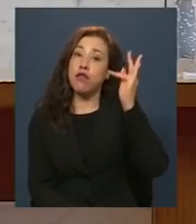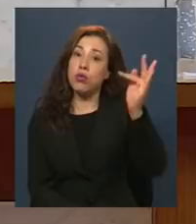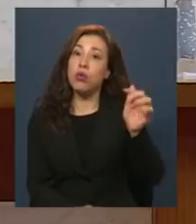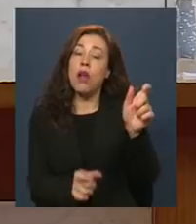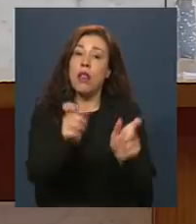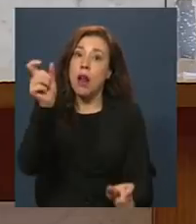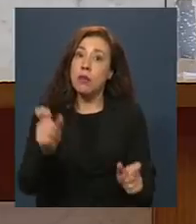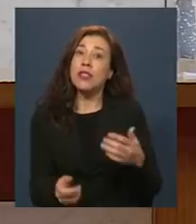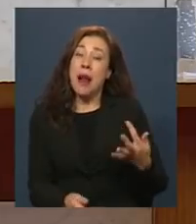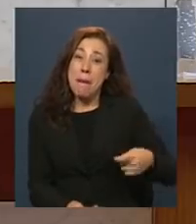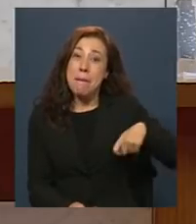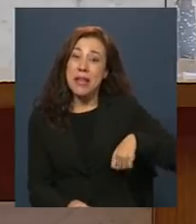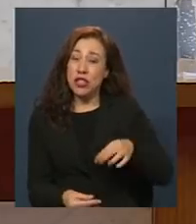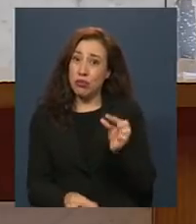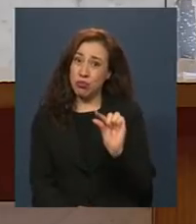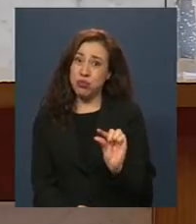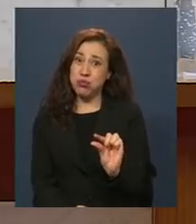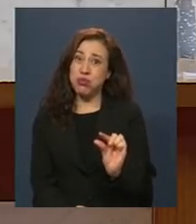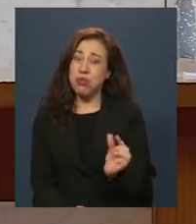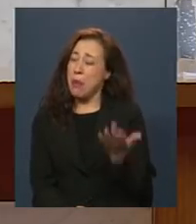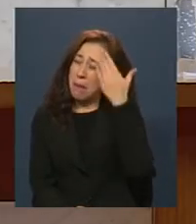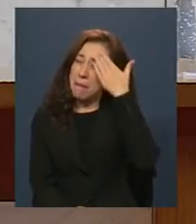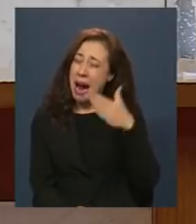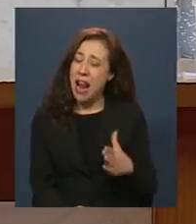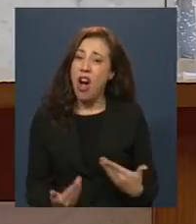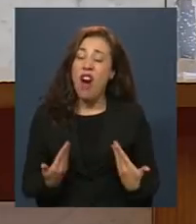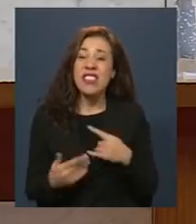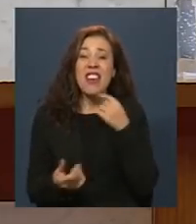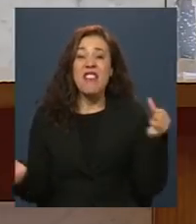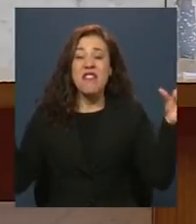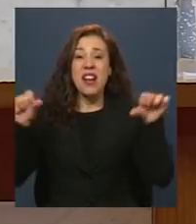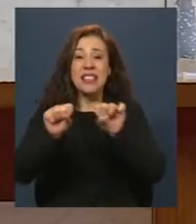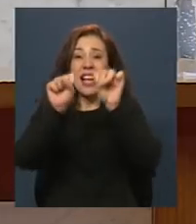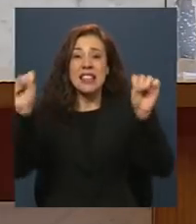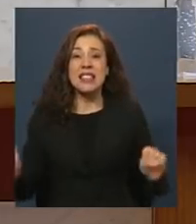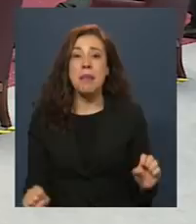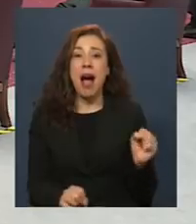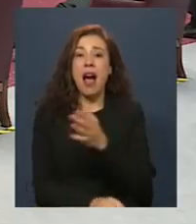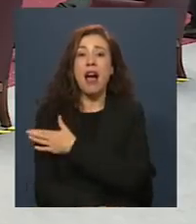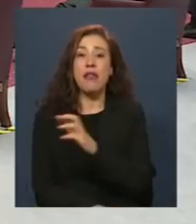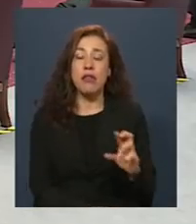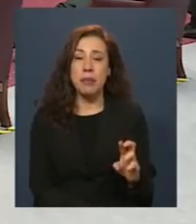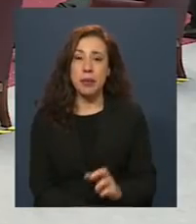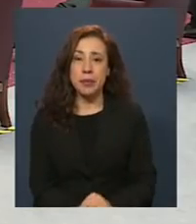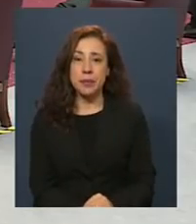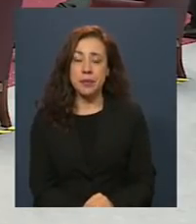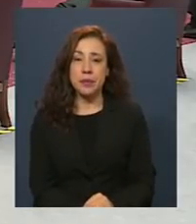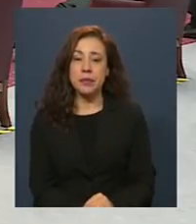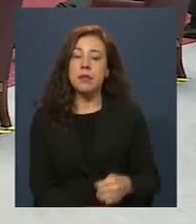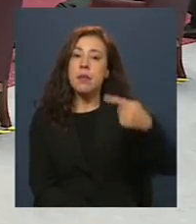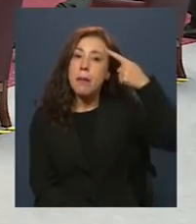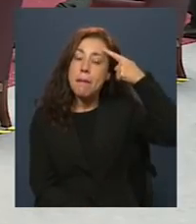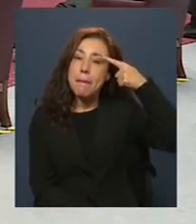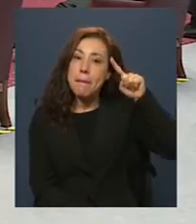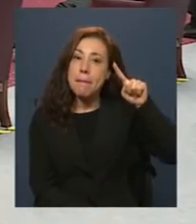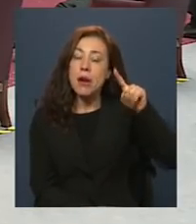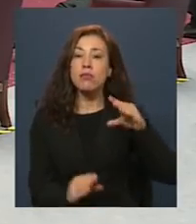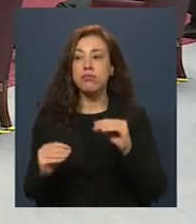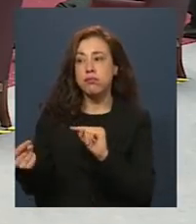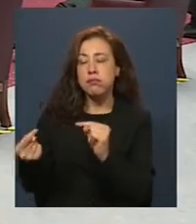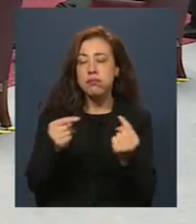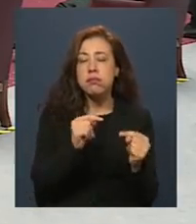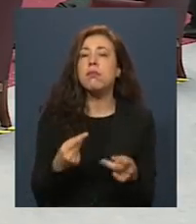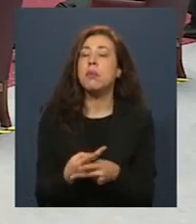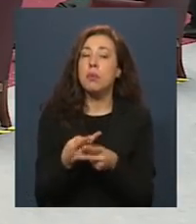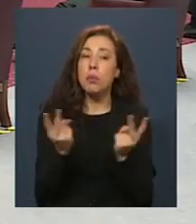ya malas pensiones que ofrece el fracasado sistema de AFP. Sin embargo, el debate